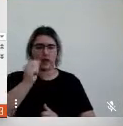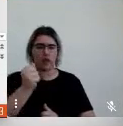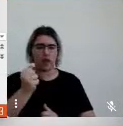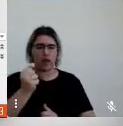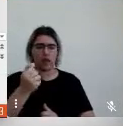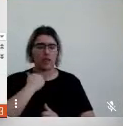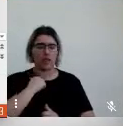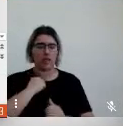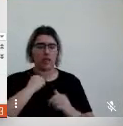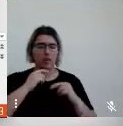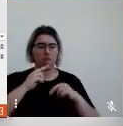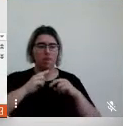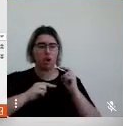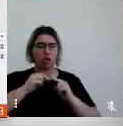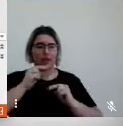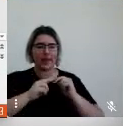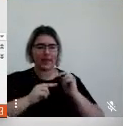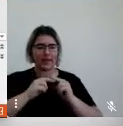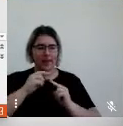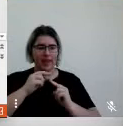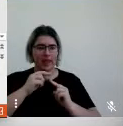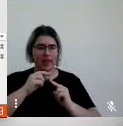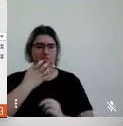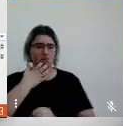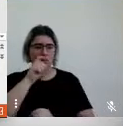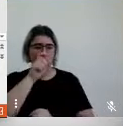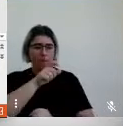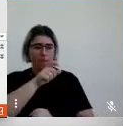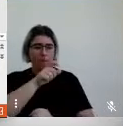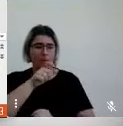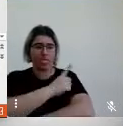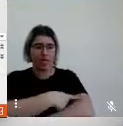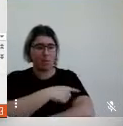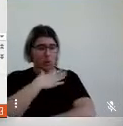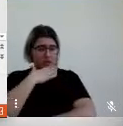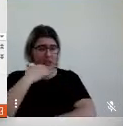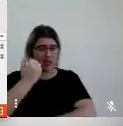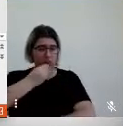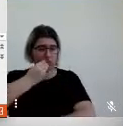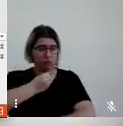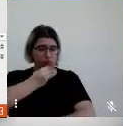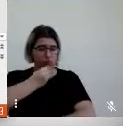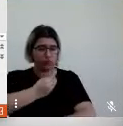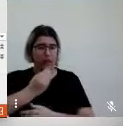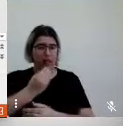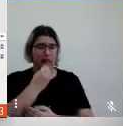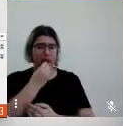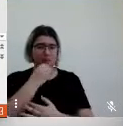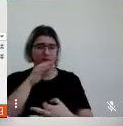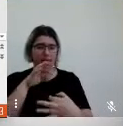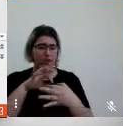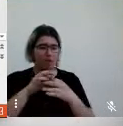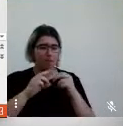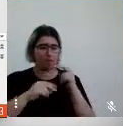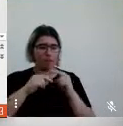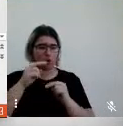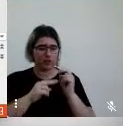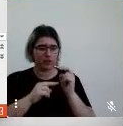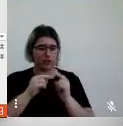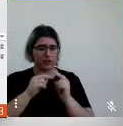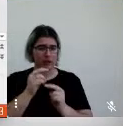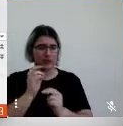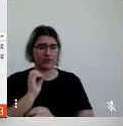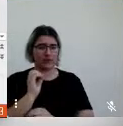los deportistas, que suelen llevar una alimentación muy alta en proteína, suelen tener gases con mal